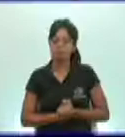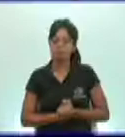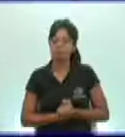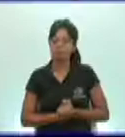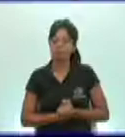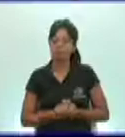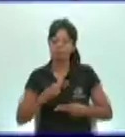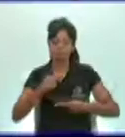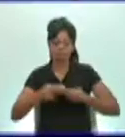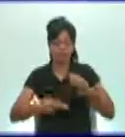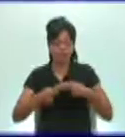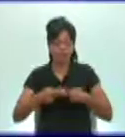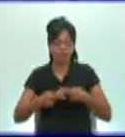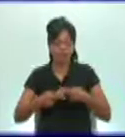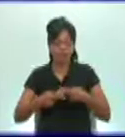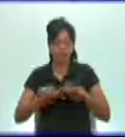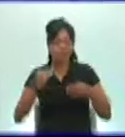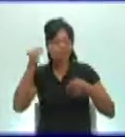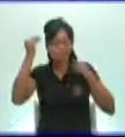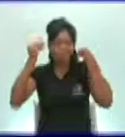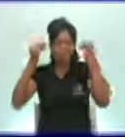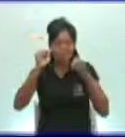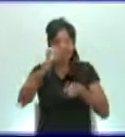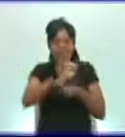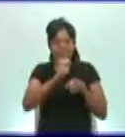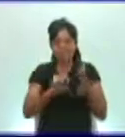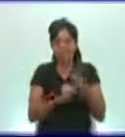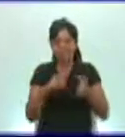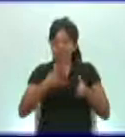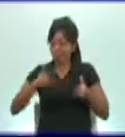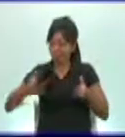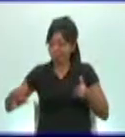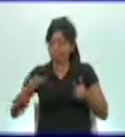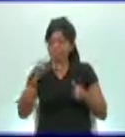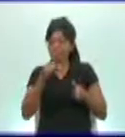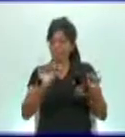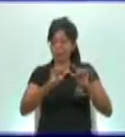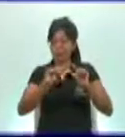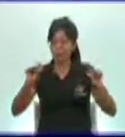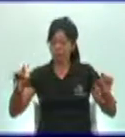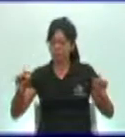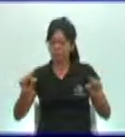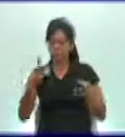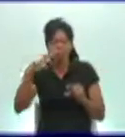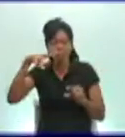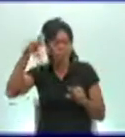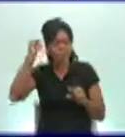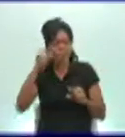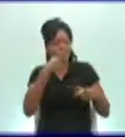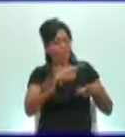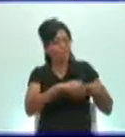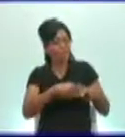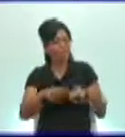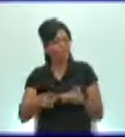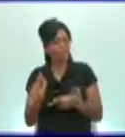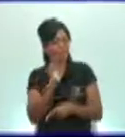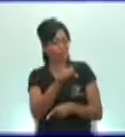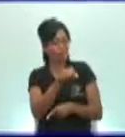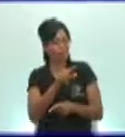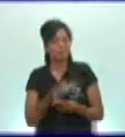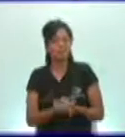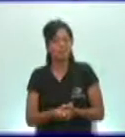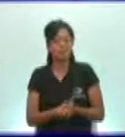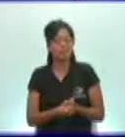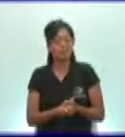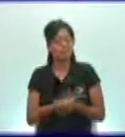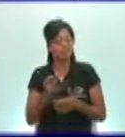Realiza el análisis sintáctico de la siguiente oración teniendo en cuenta los siguientes elementos. Como les había anunciado, es